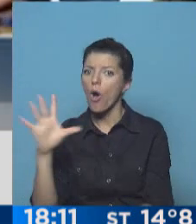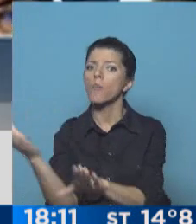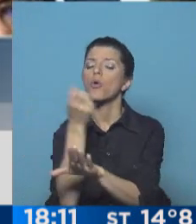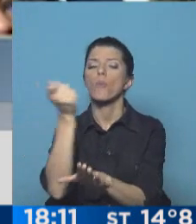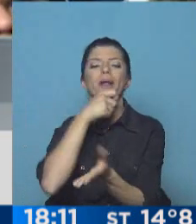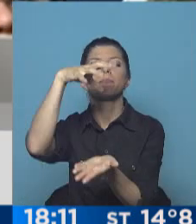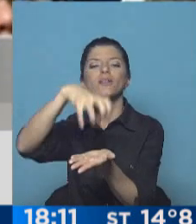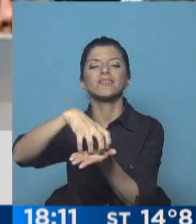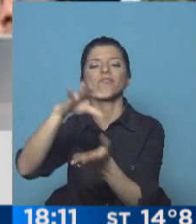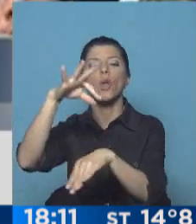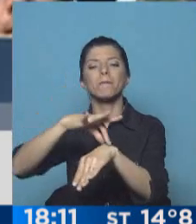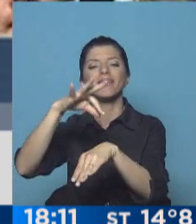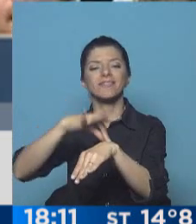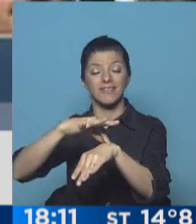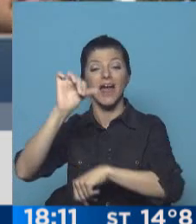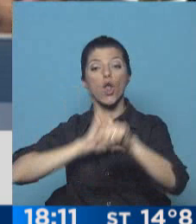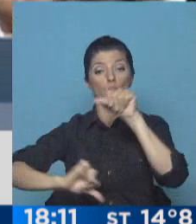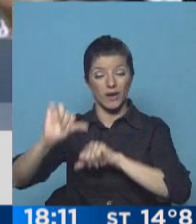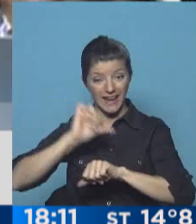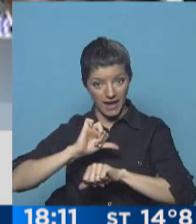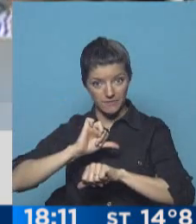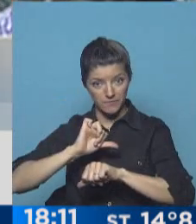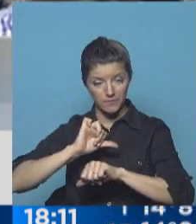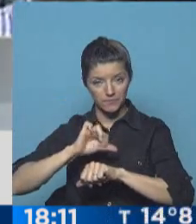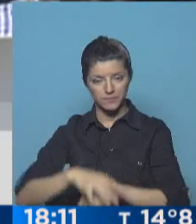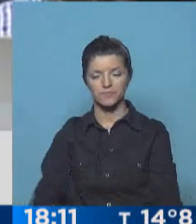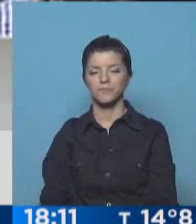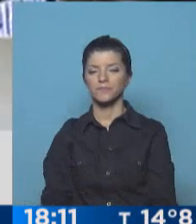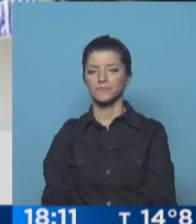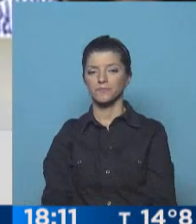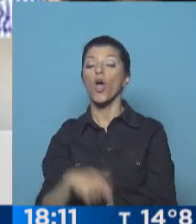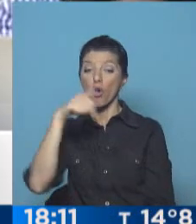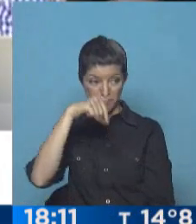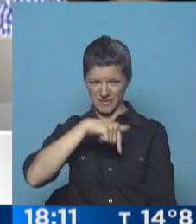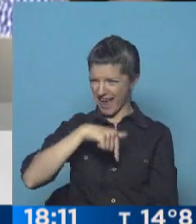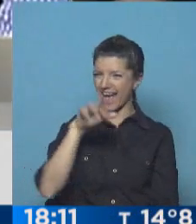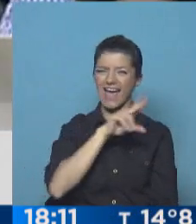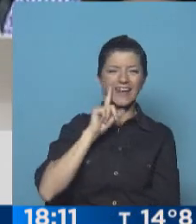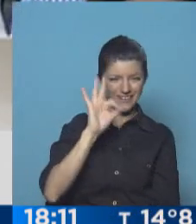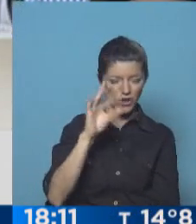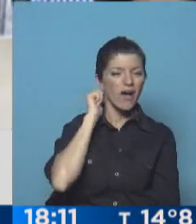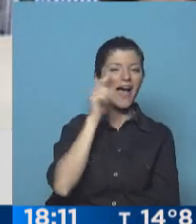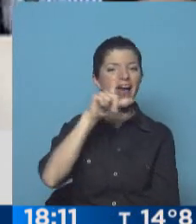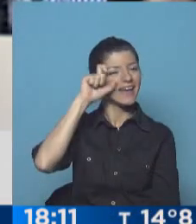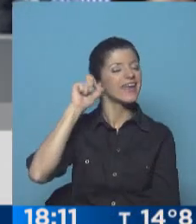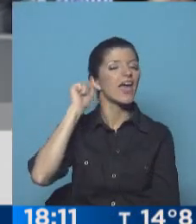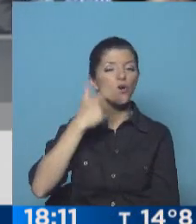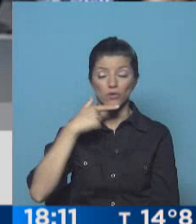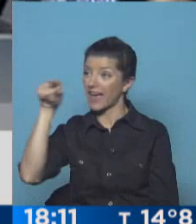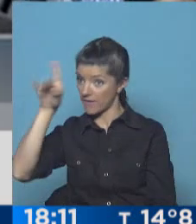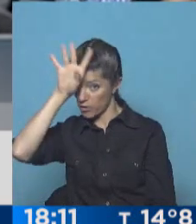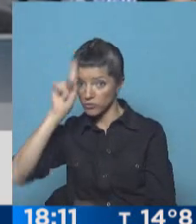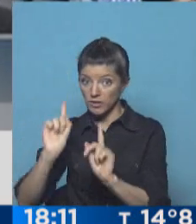Medicina Nuclear, que estamos en marcha, hoy inauguramos aquí en Río Gallegos una parte, en Formosa también está